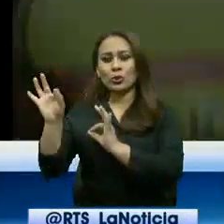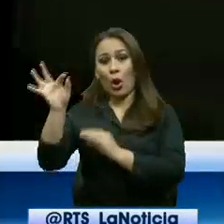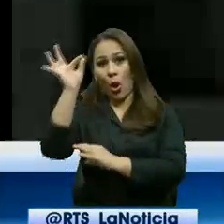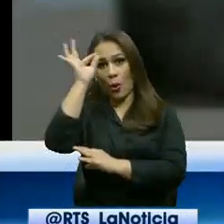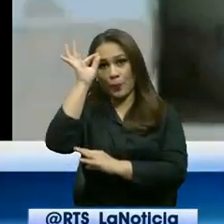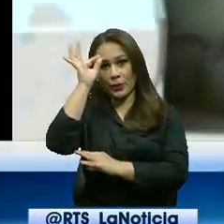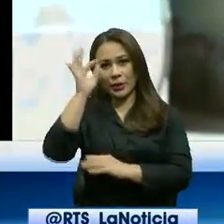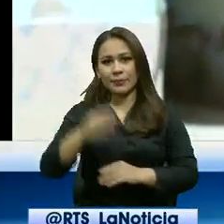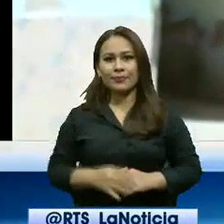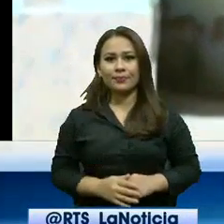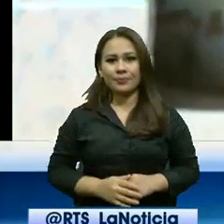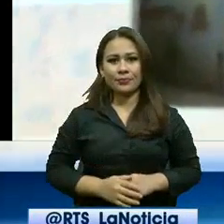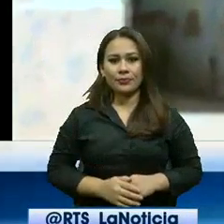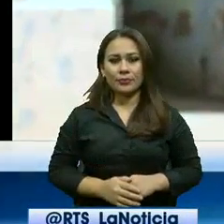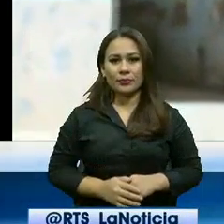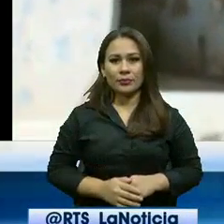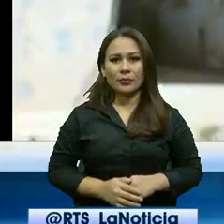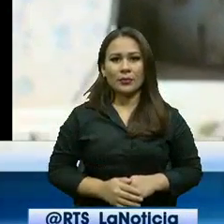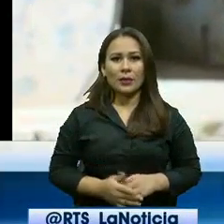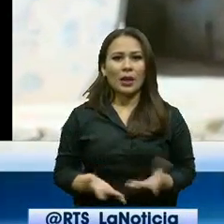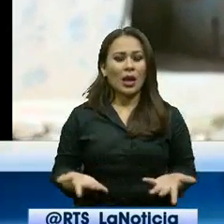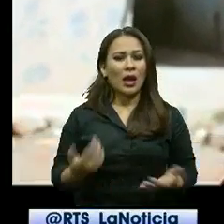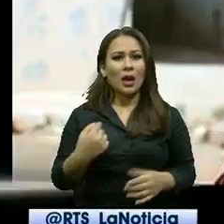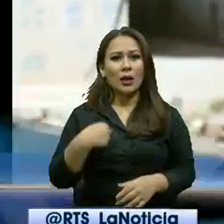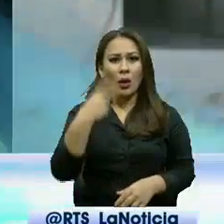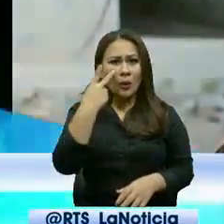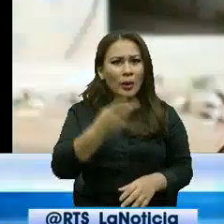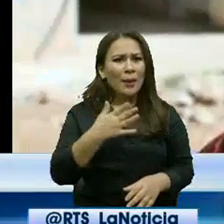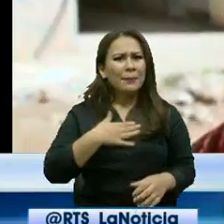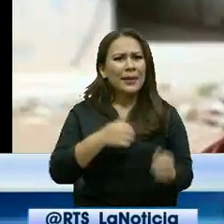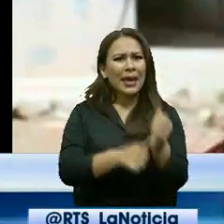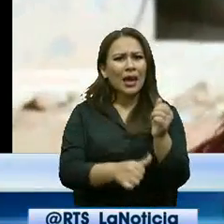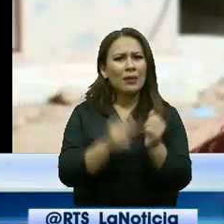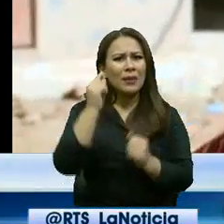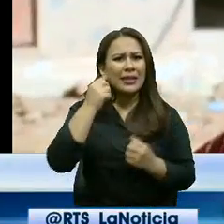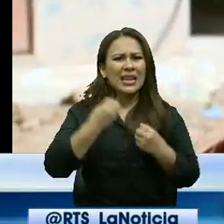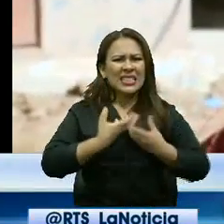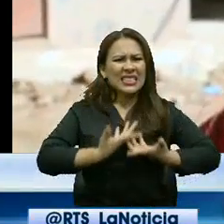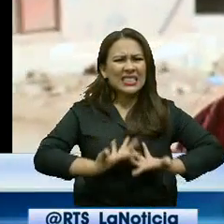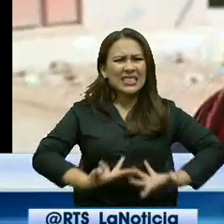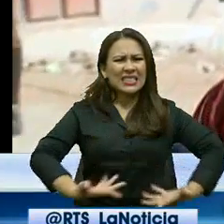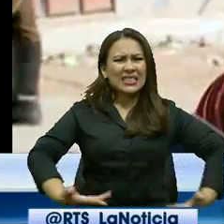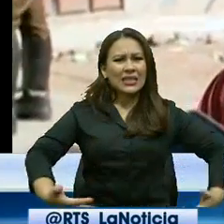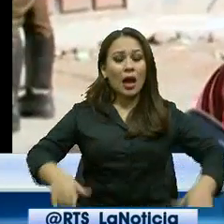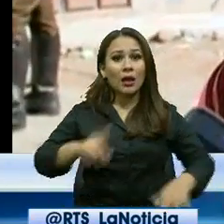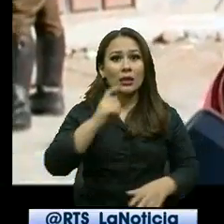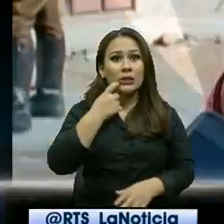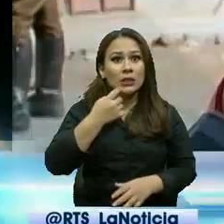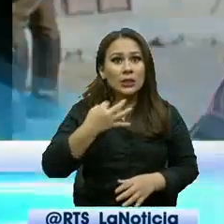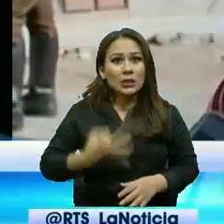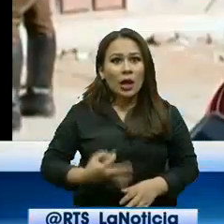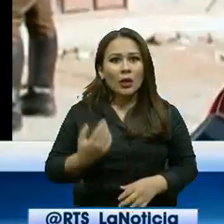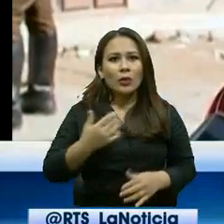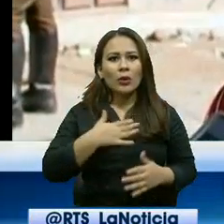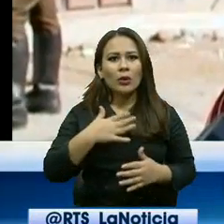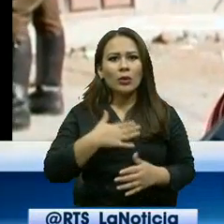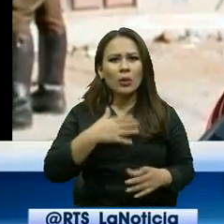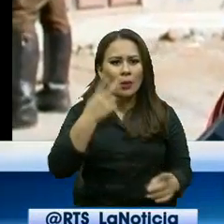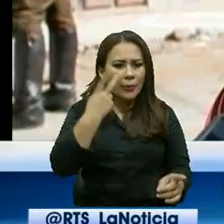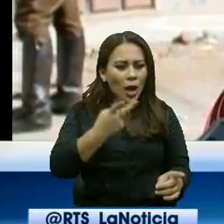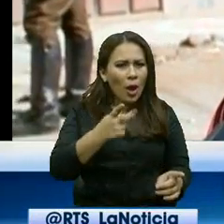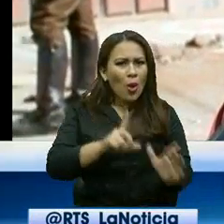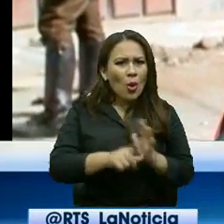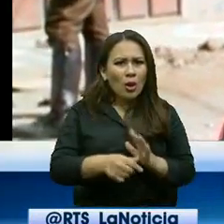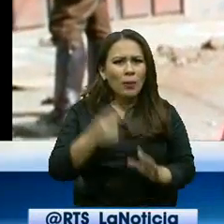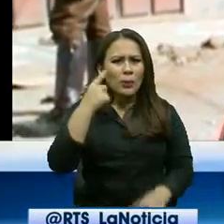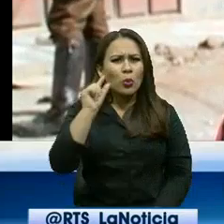salud. Le veo a mi ñaña que se cae el piso y sangraba de seno. Yo pensé que era algo que ya pasó y le veo a mi ñaña que